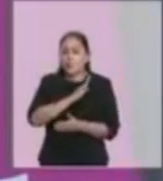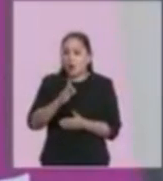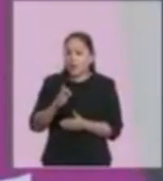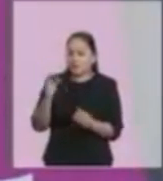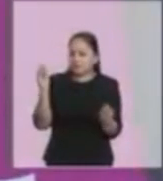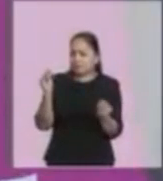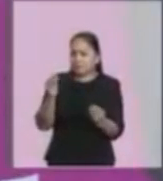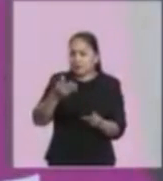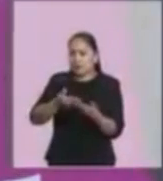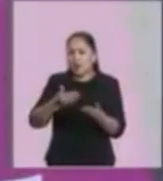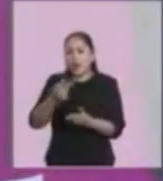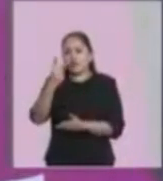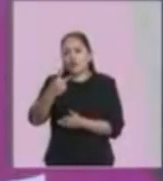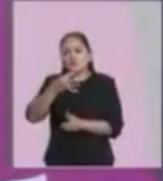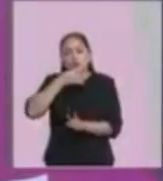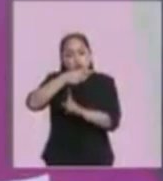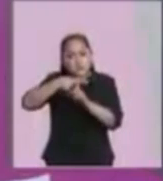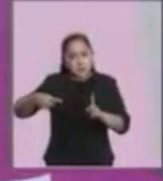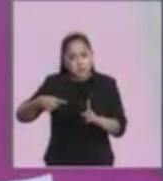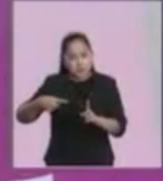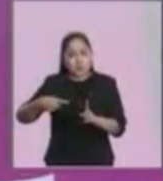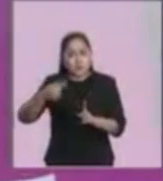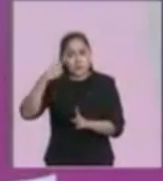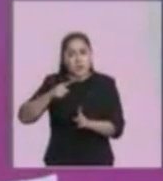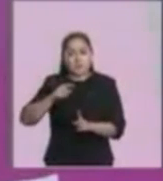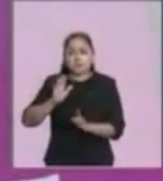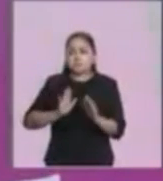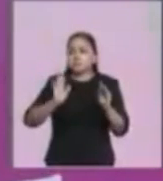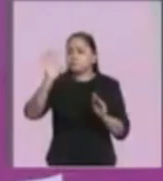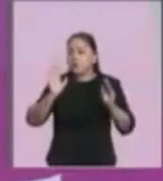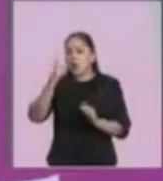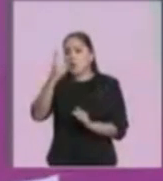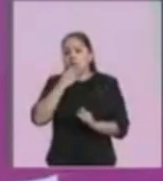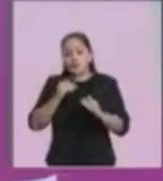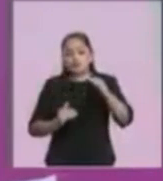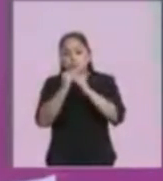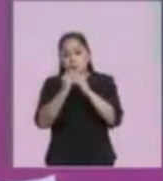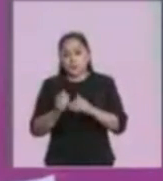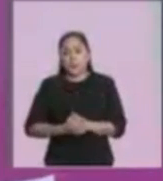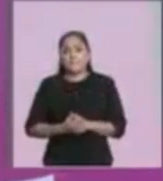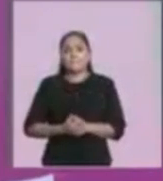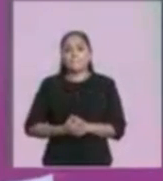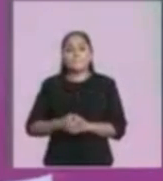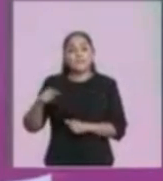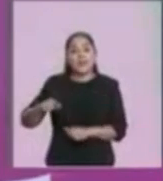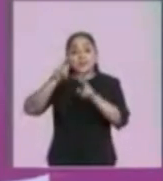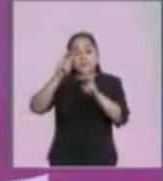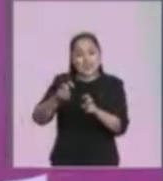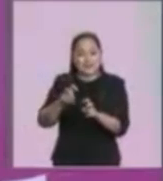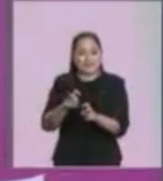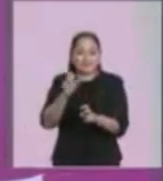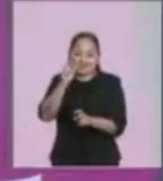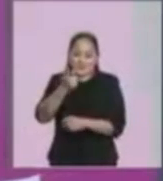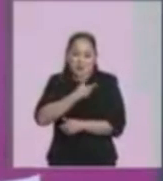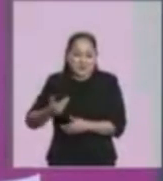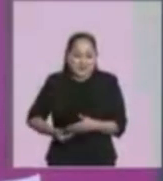segmento, en donde les recuerdo que tienen 2 minutos y medio en total con intervenciones no mayores a 1 minuto. Veo que el tema de revocación de mandato está